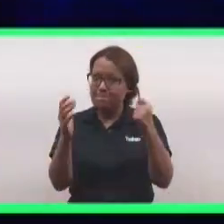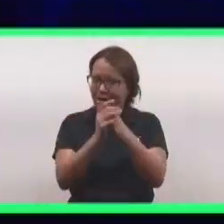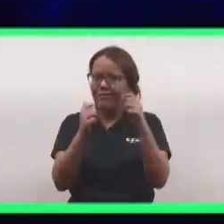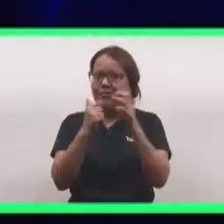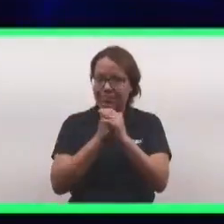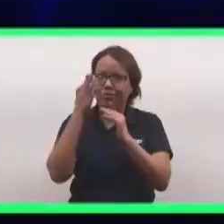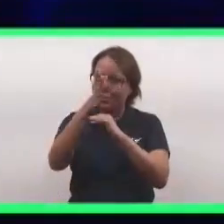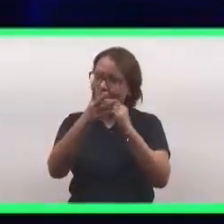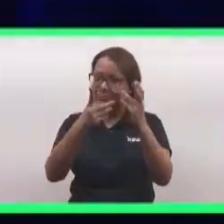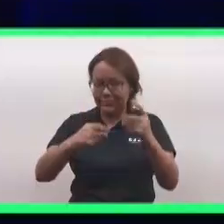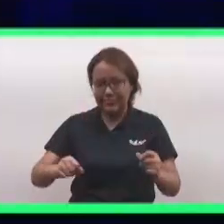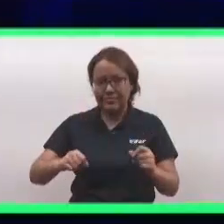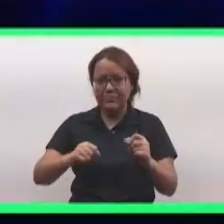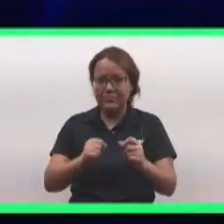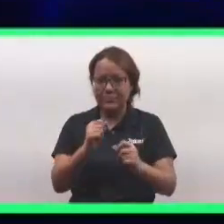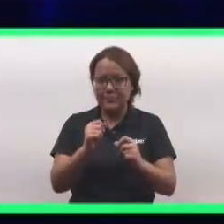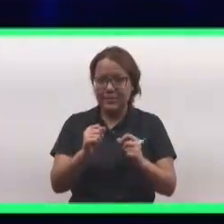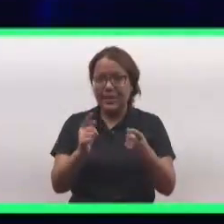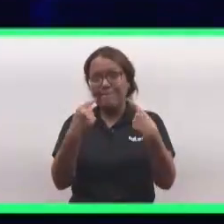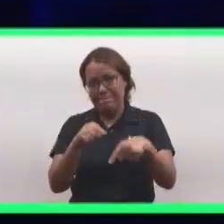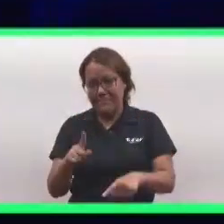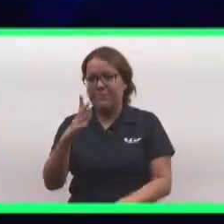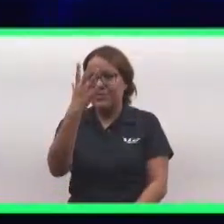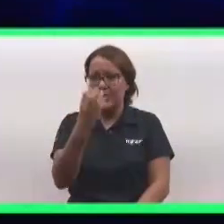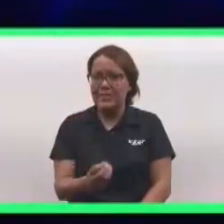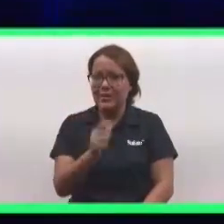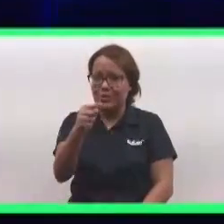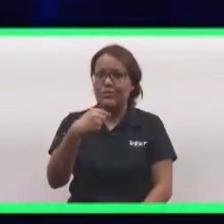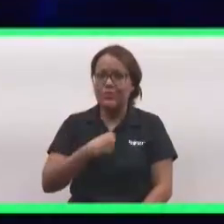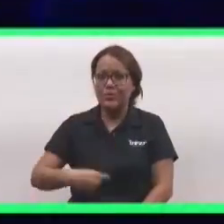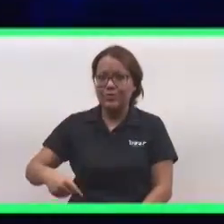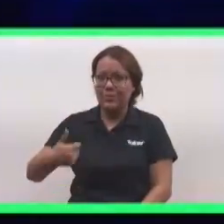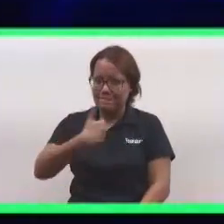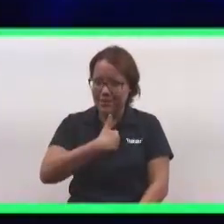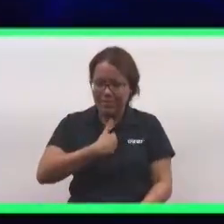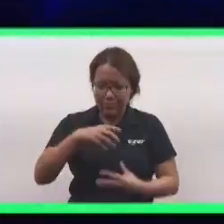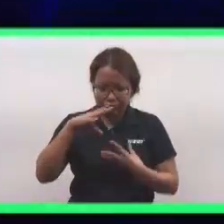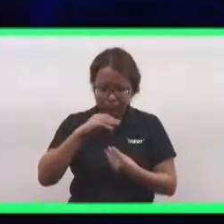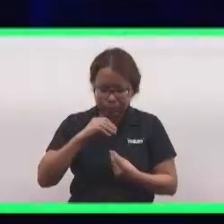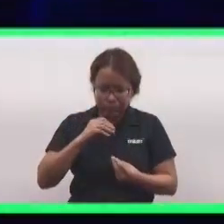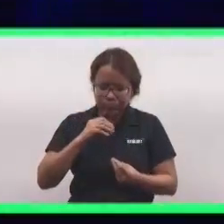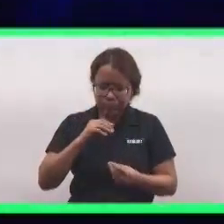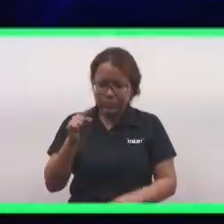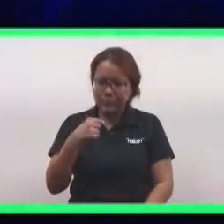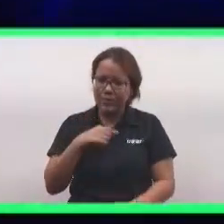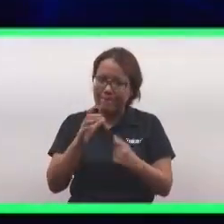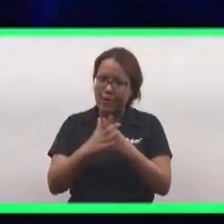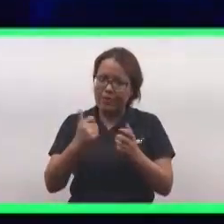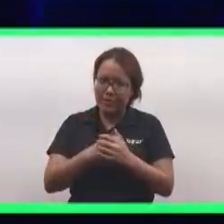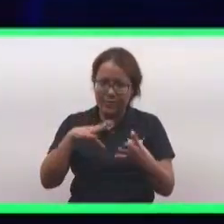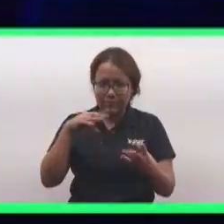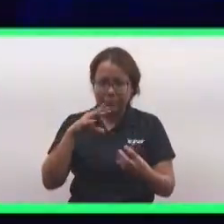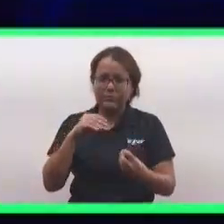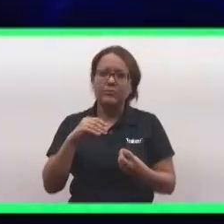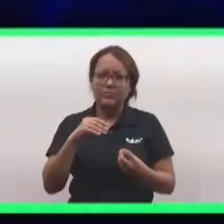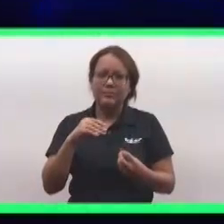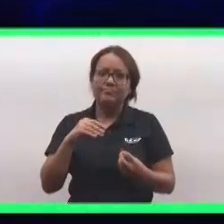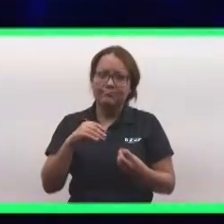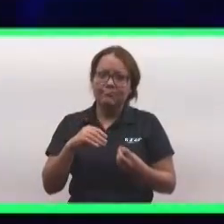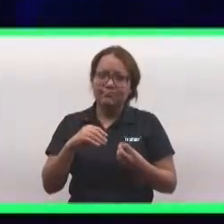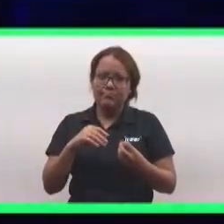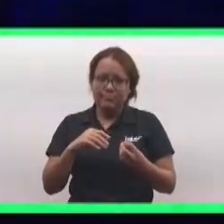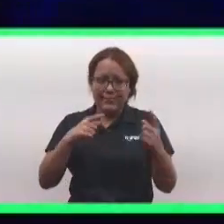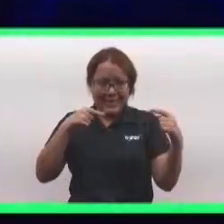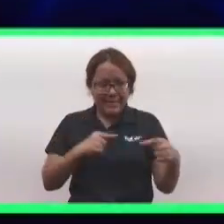terminar el día que hablemos con nuestro interior, hablemos con nuestro problema, hablemos con